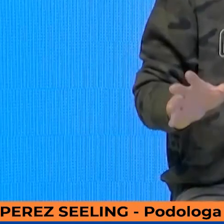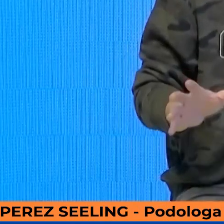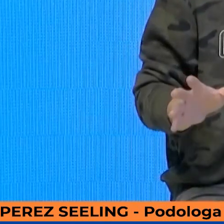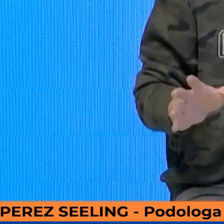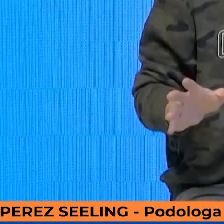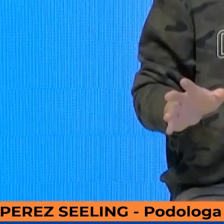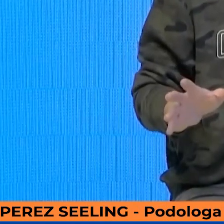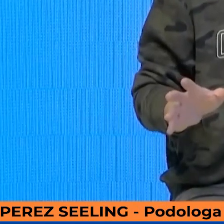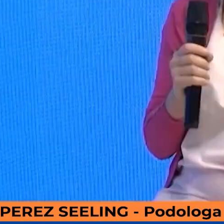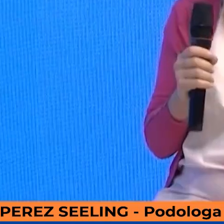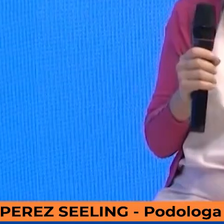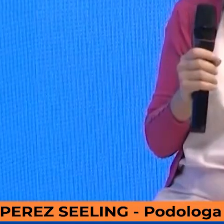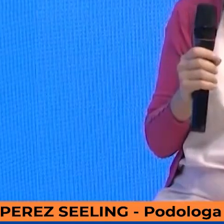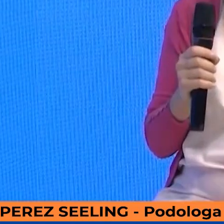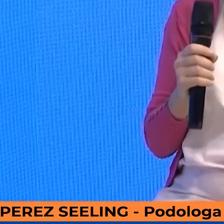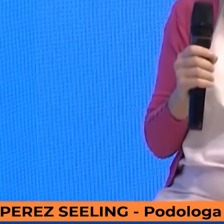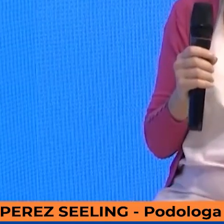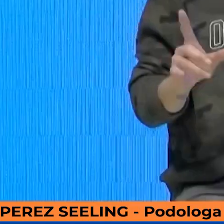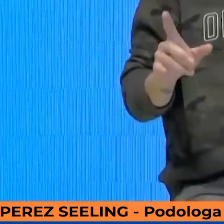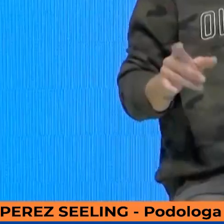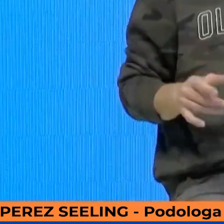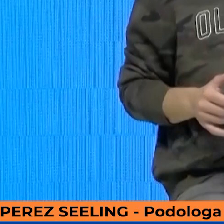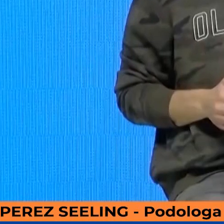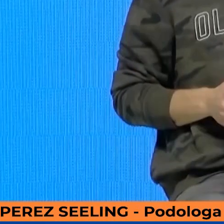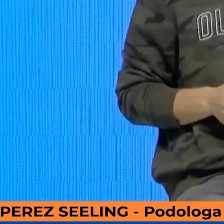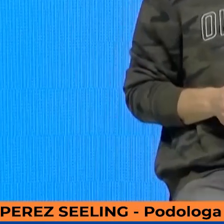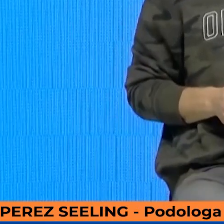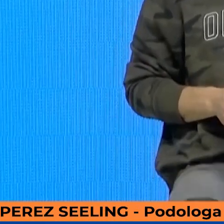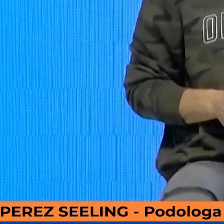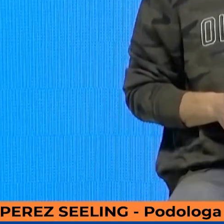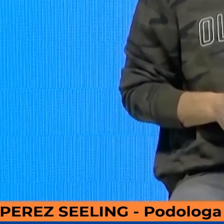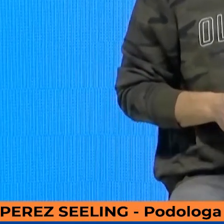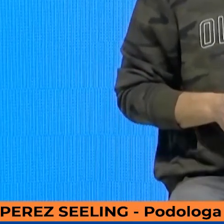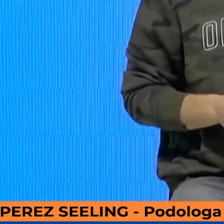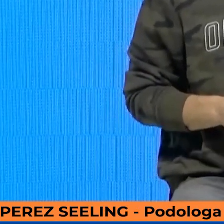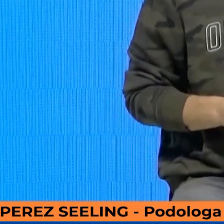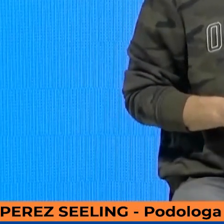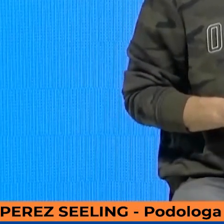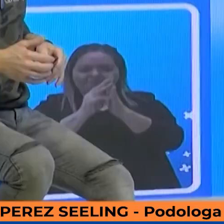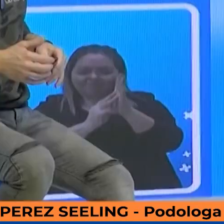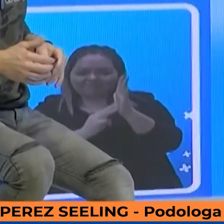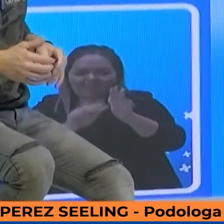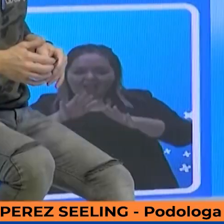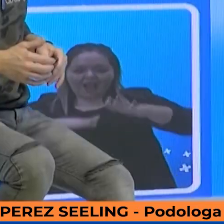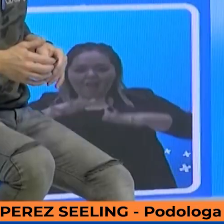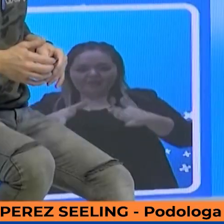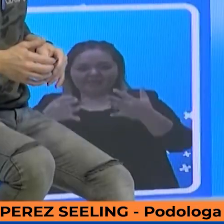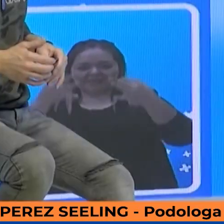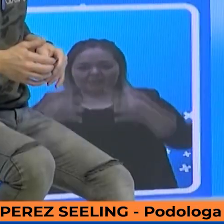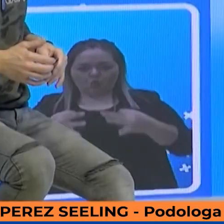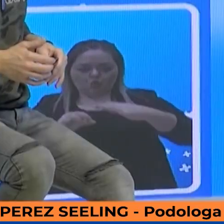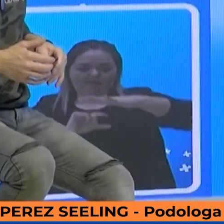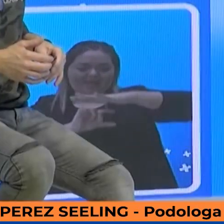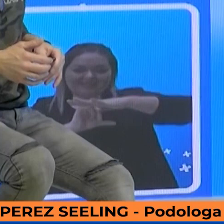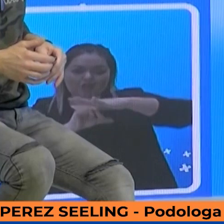pedicuro o es lo mismo? No, hay diferencia. ¿Hay diferencia? Hay diferencia. Ah, mira vos, mira cómo aprendemos. Porque, también. Bueno, de por sí la podología es una